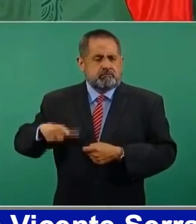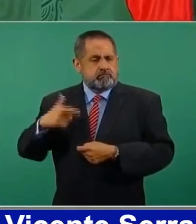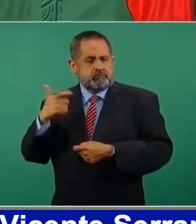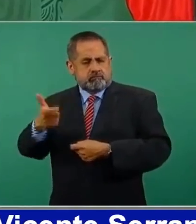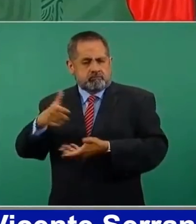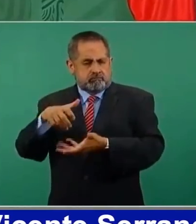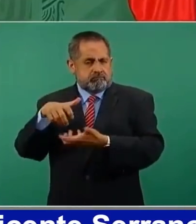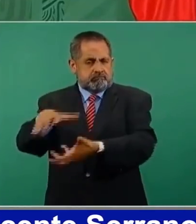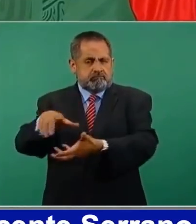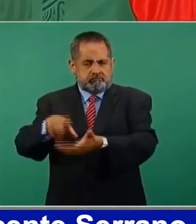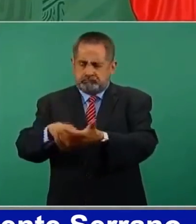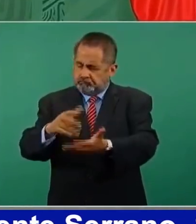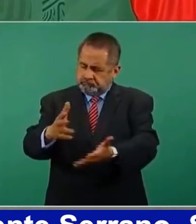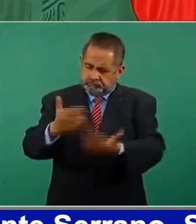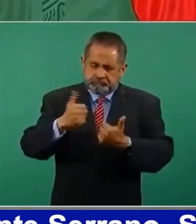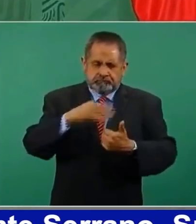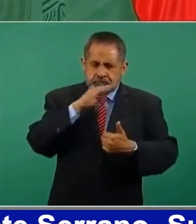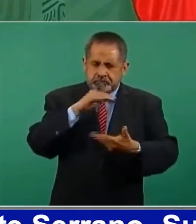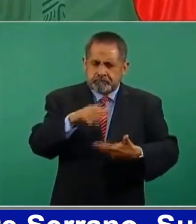significa